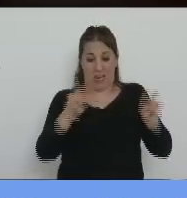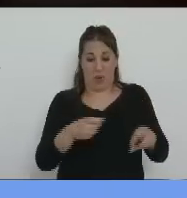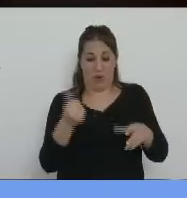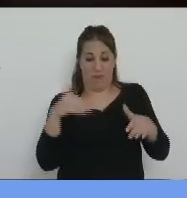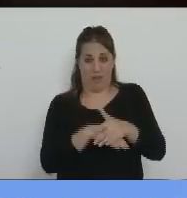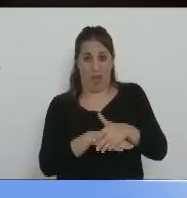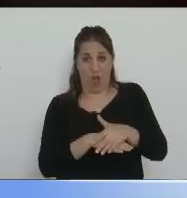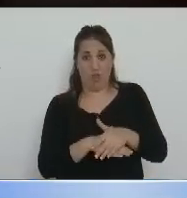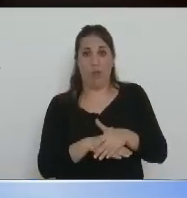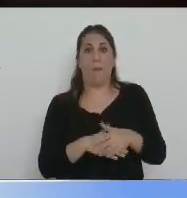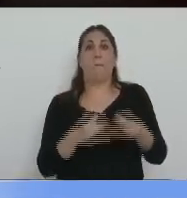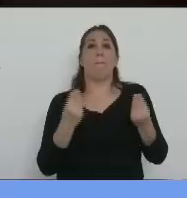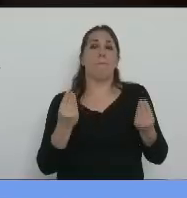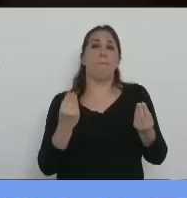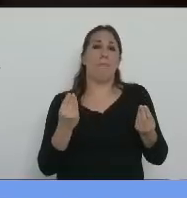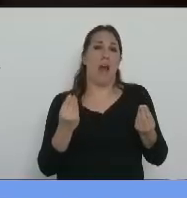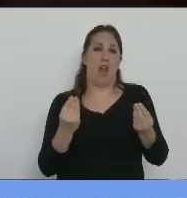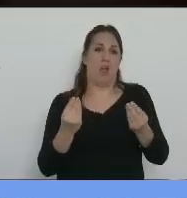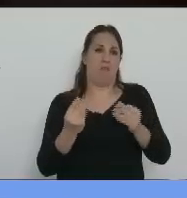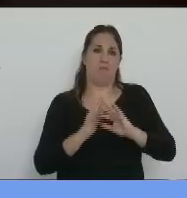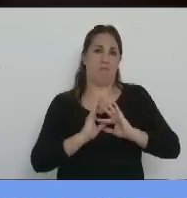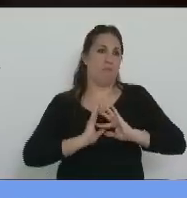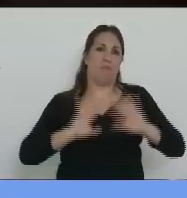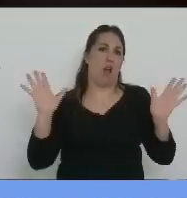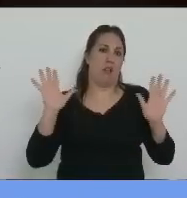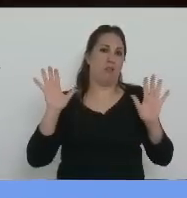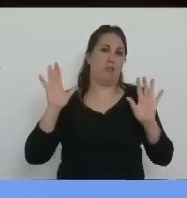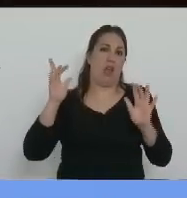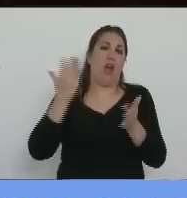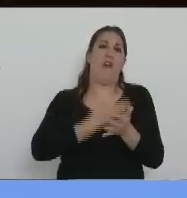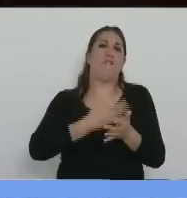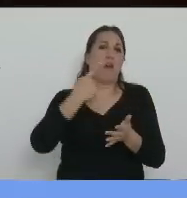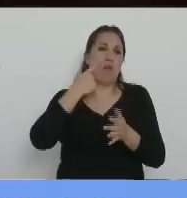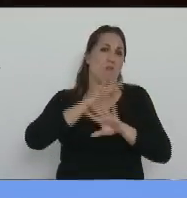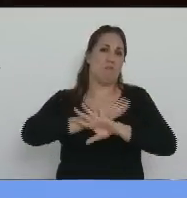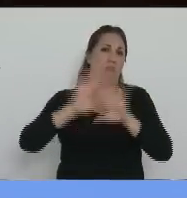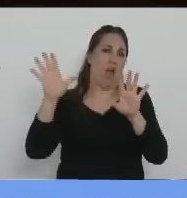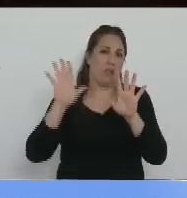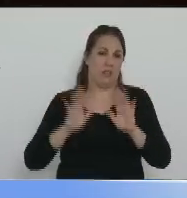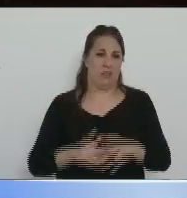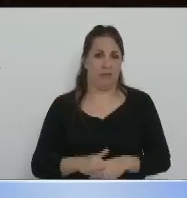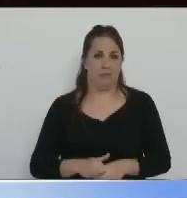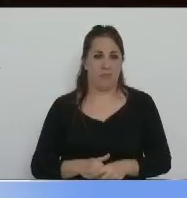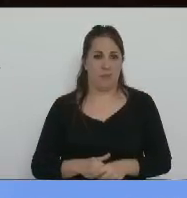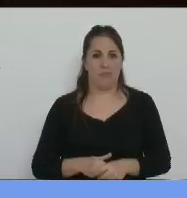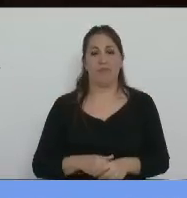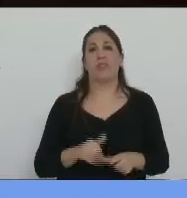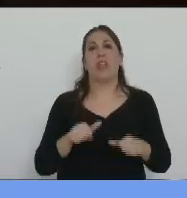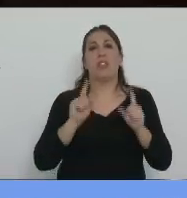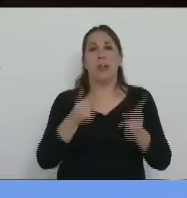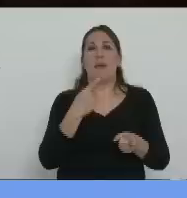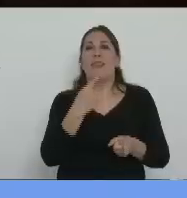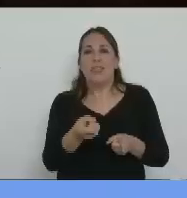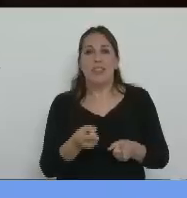para sacarnos de encima definitivamente al fondo monetario internacional acá se dijo también